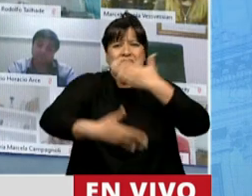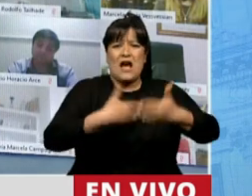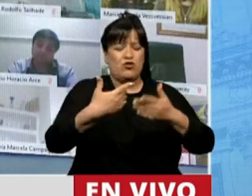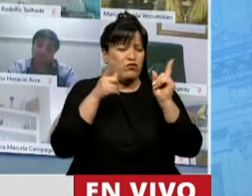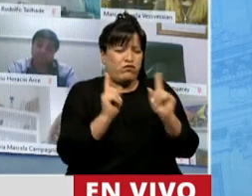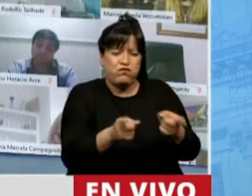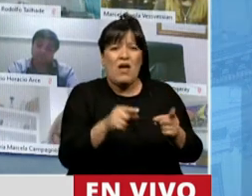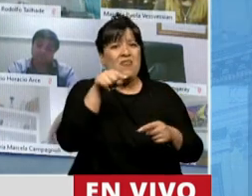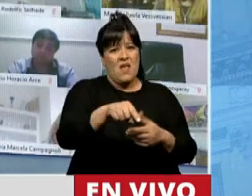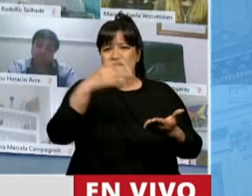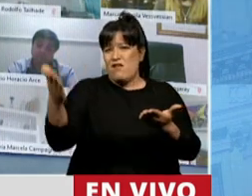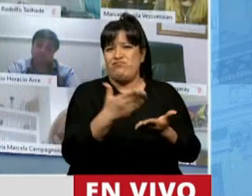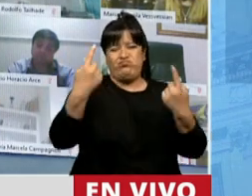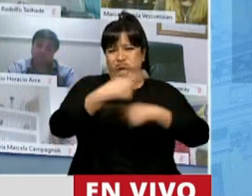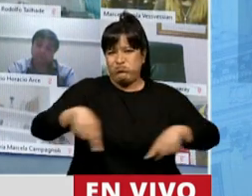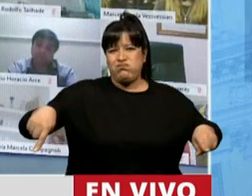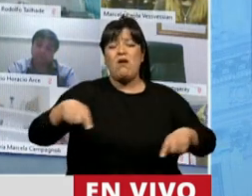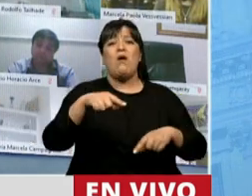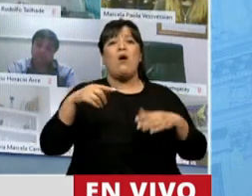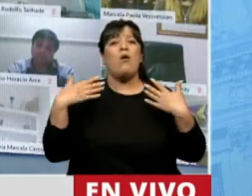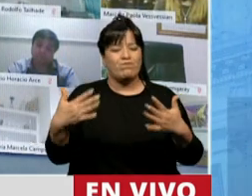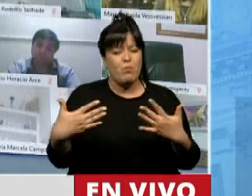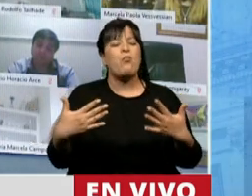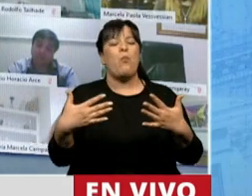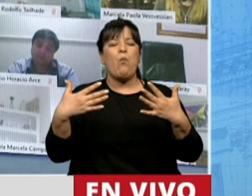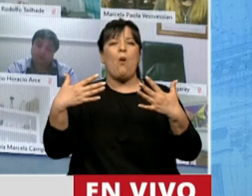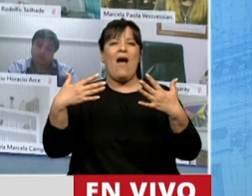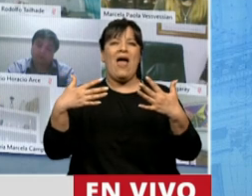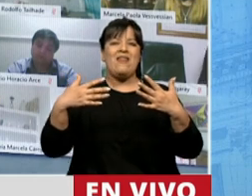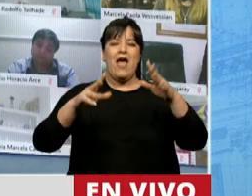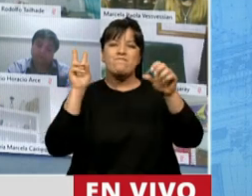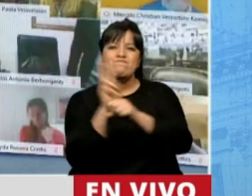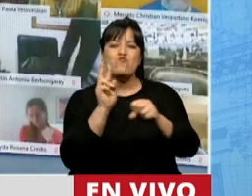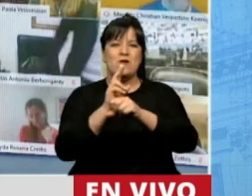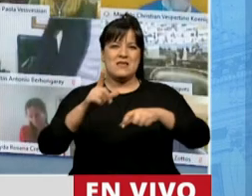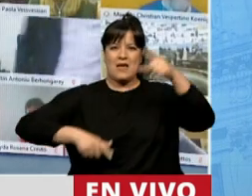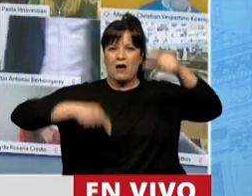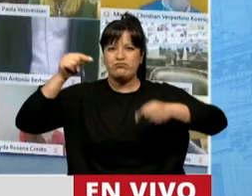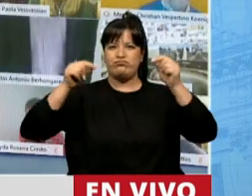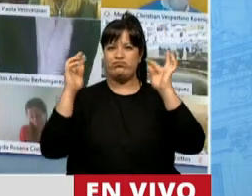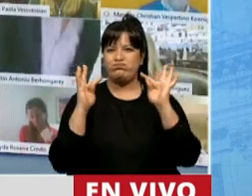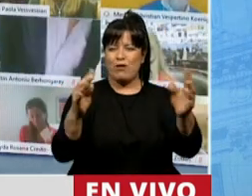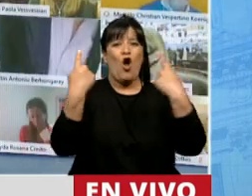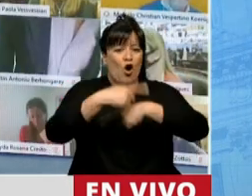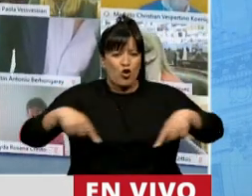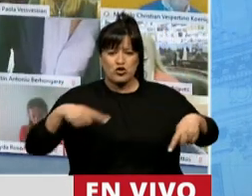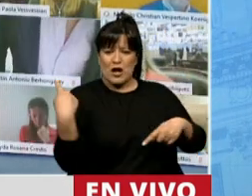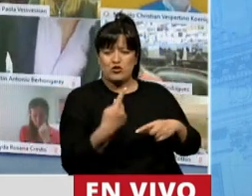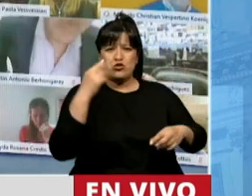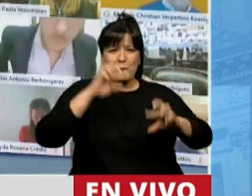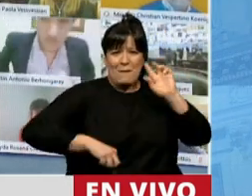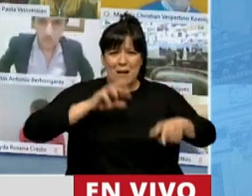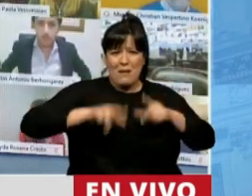nuestra reactivación que es posible que sea verde y que es posible que considere Como cada una de las cosas que hacemos cada como nuestra